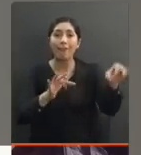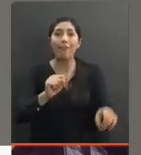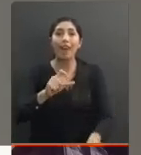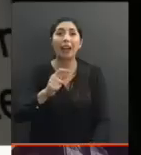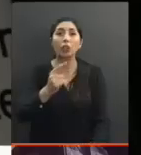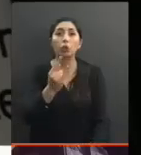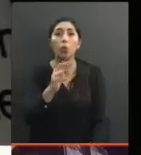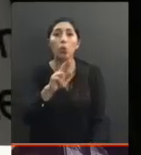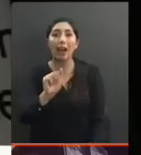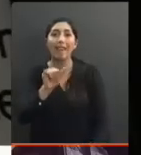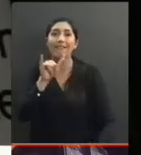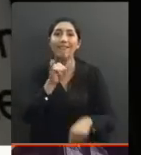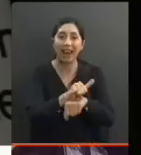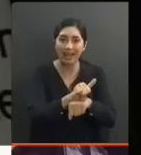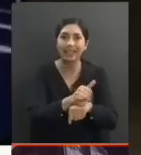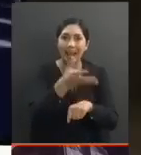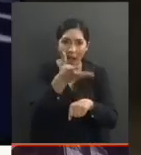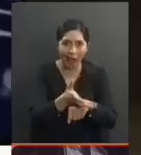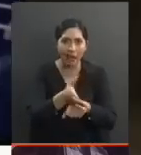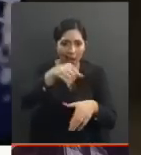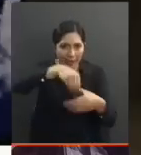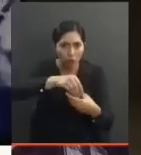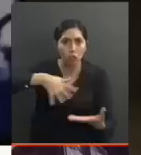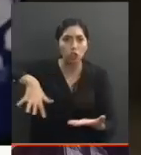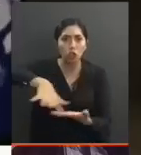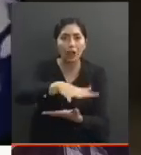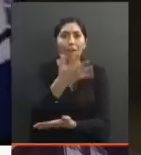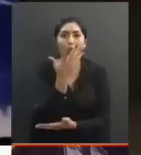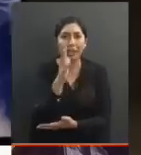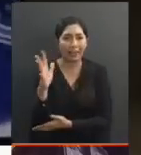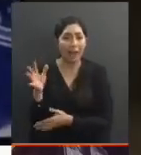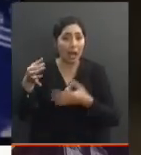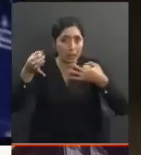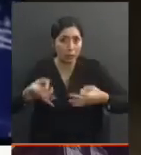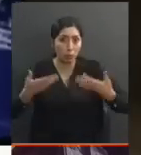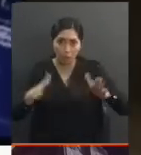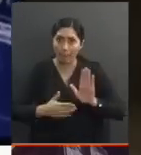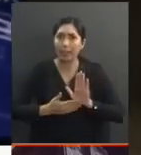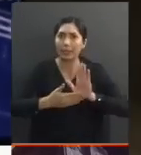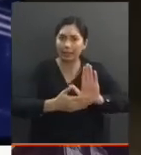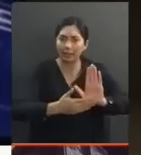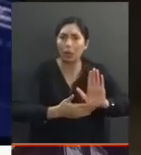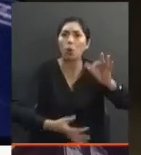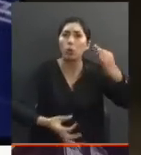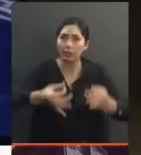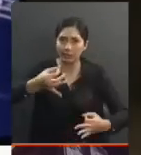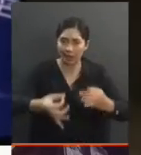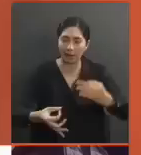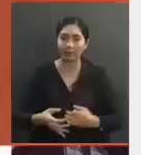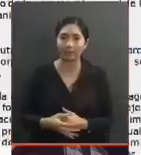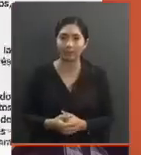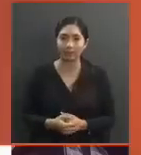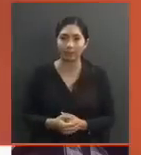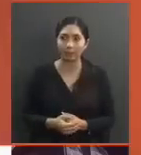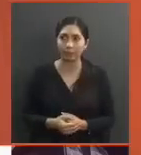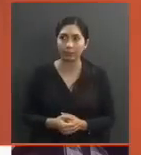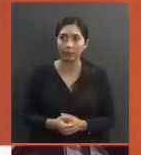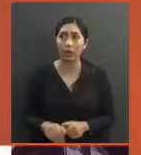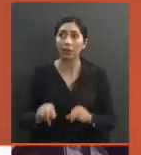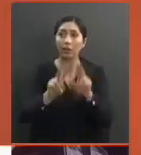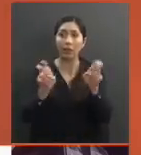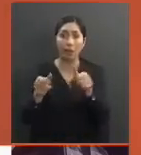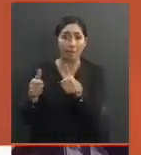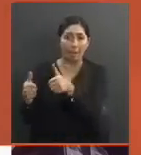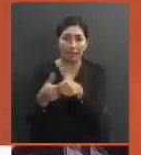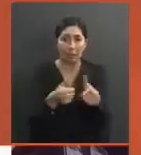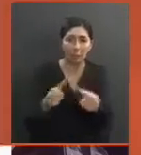foco relevante en zonas forestales y aseguró que ha presentado las acciones judiciales pertinentes. En materia de persecución penal,